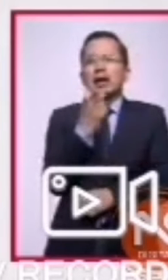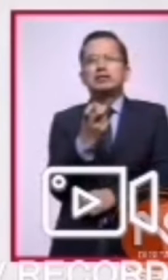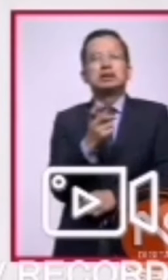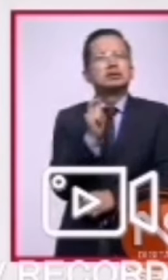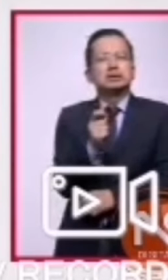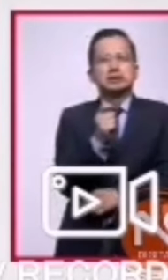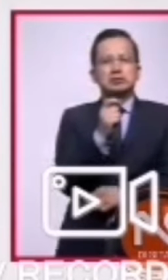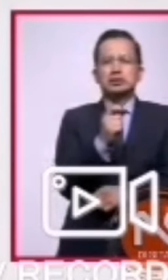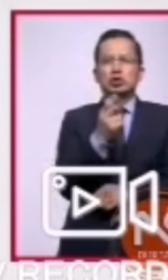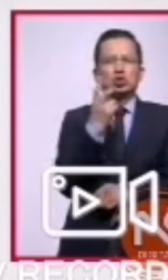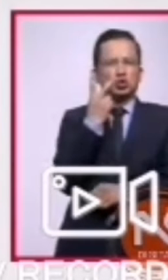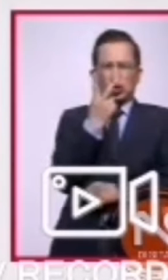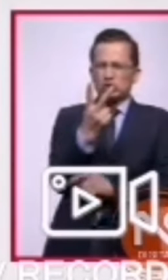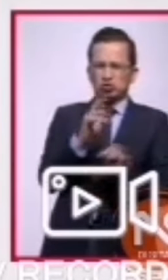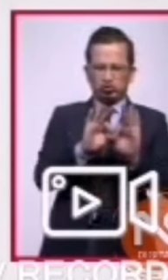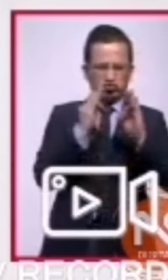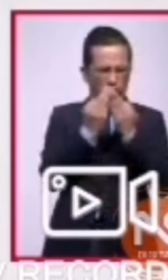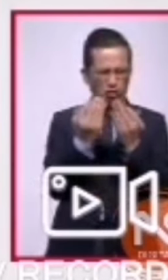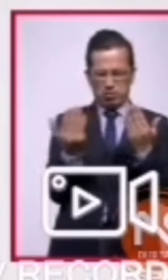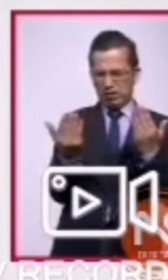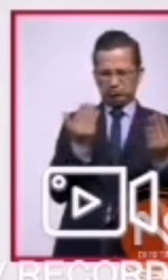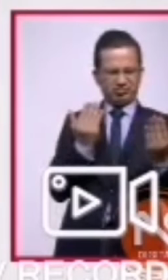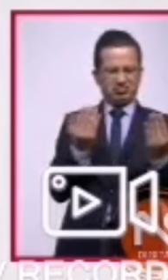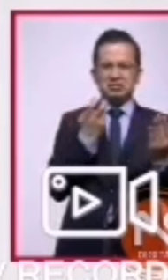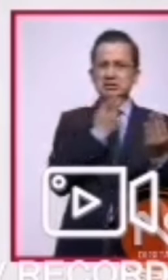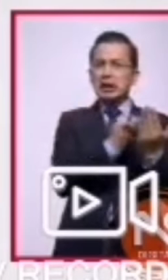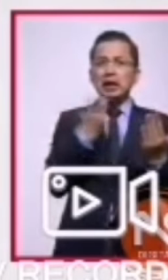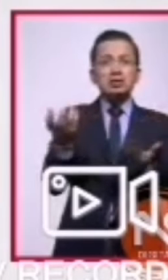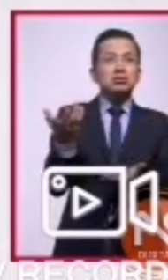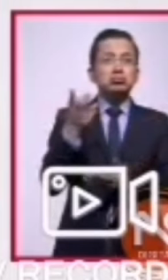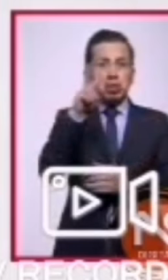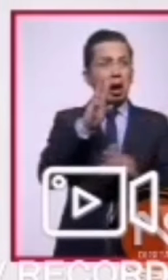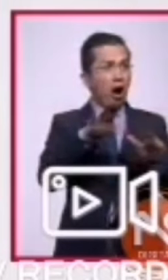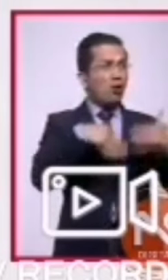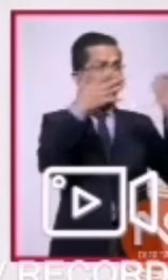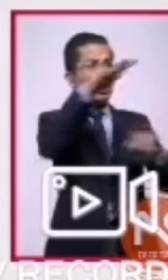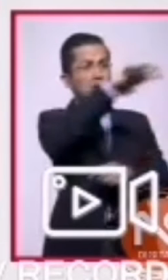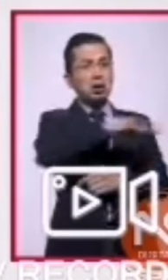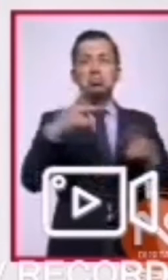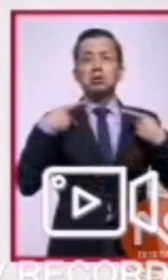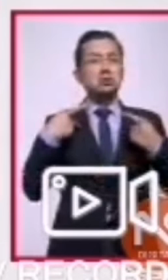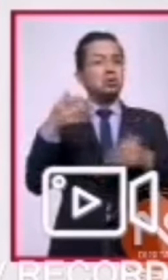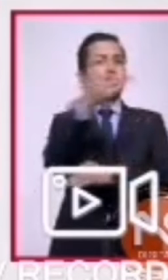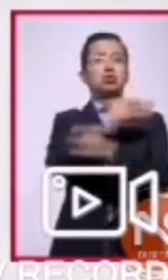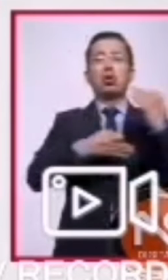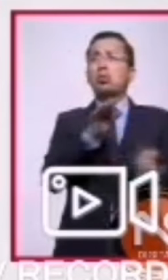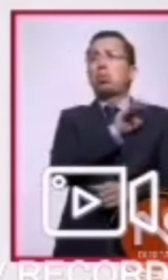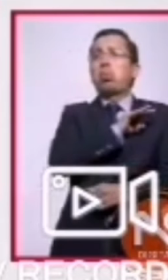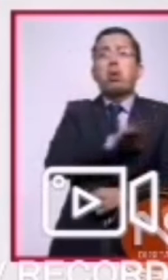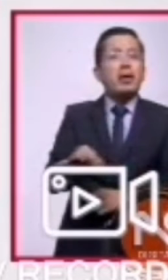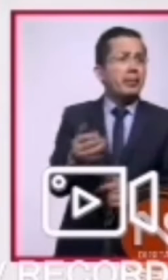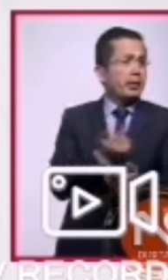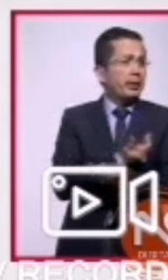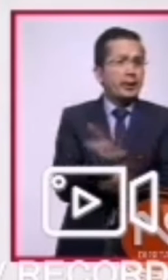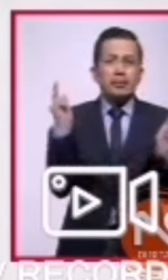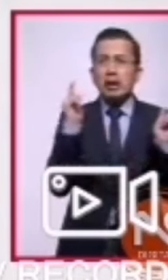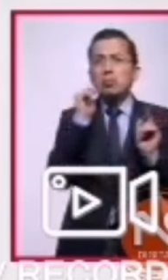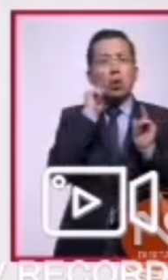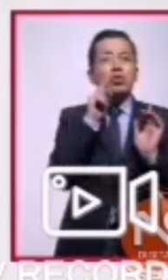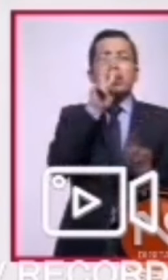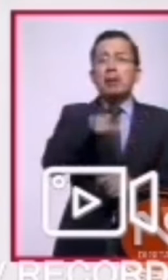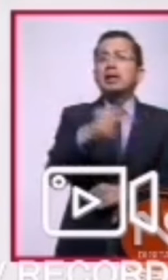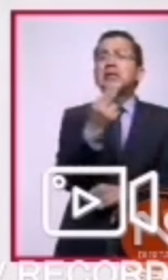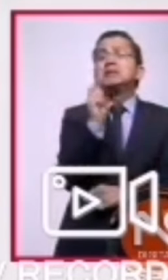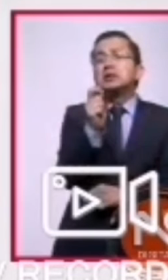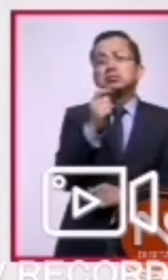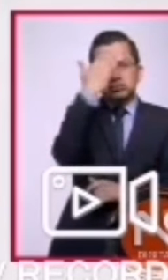principalmente de dos que están a la mano de cualquier individuo en la medida que sepa leer y escribir. Entonces, el